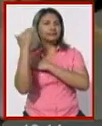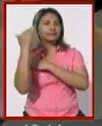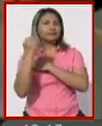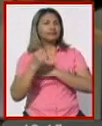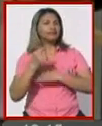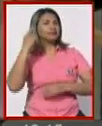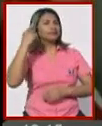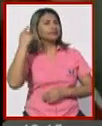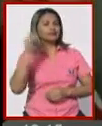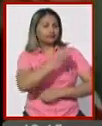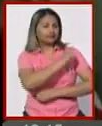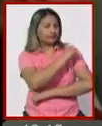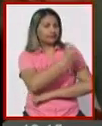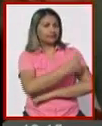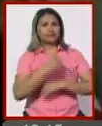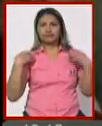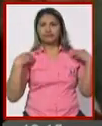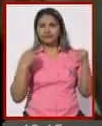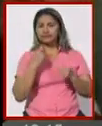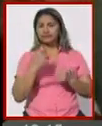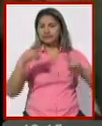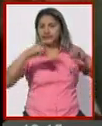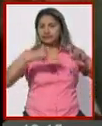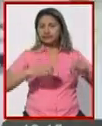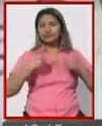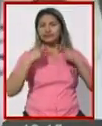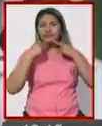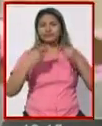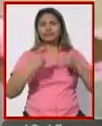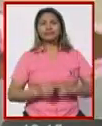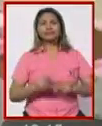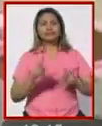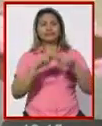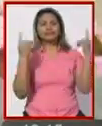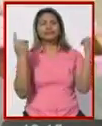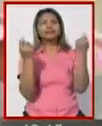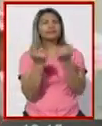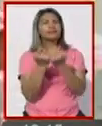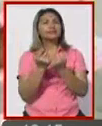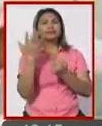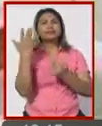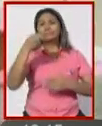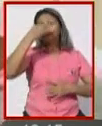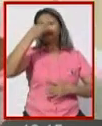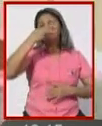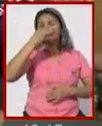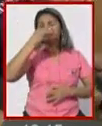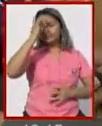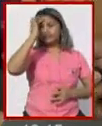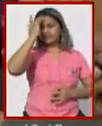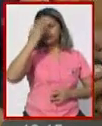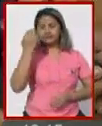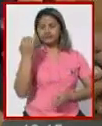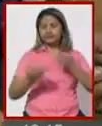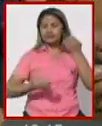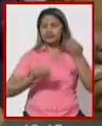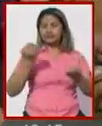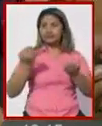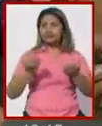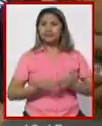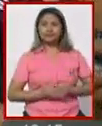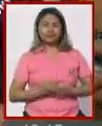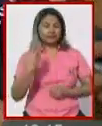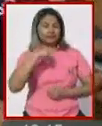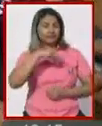ha motivado a autoridades de salud que se analice la declaratoria departamental por influenza. Estamos evaluando esa